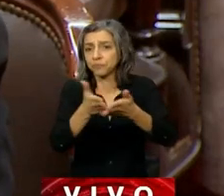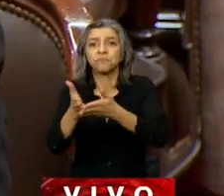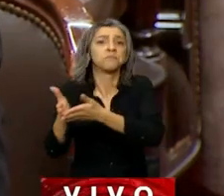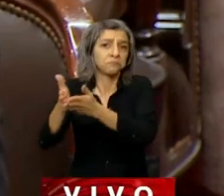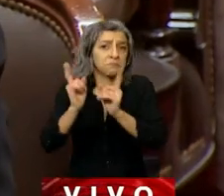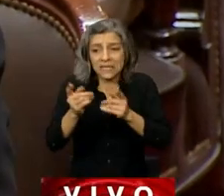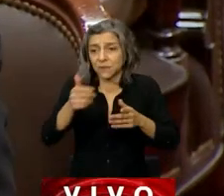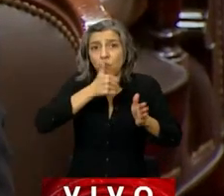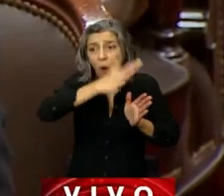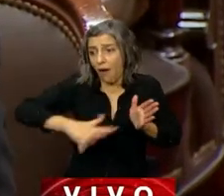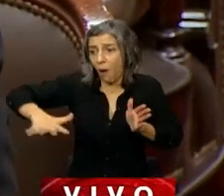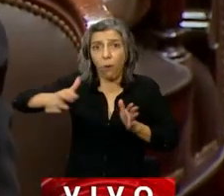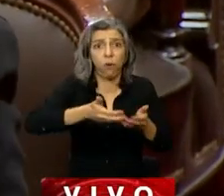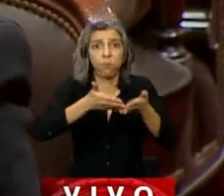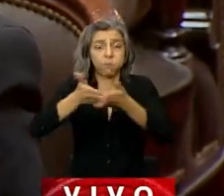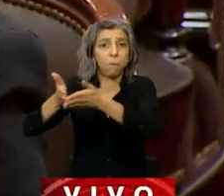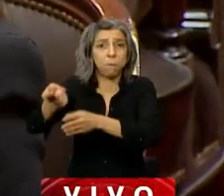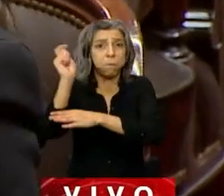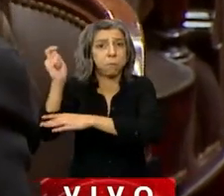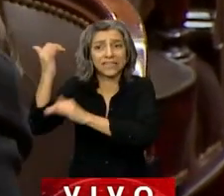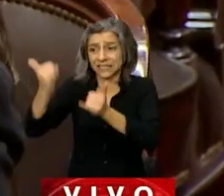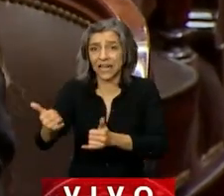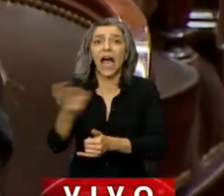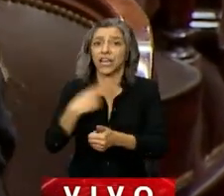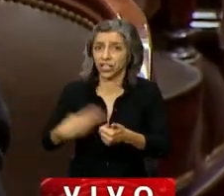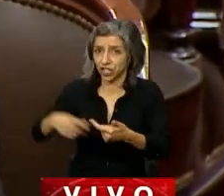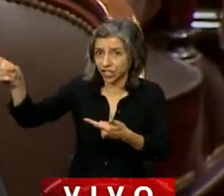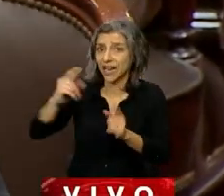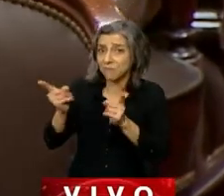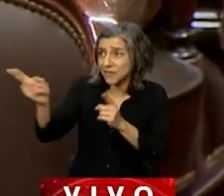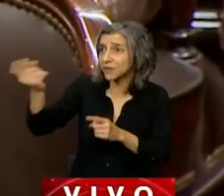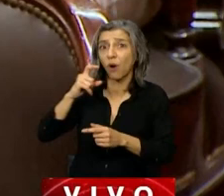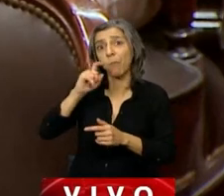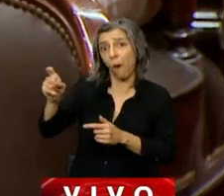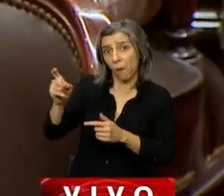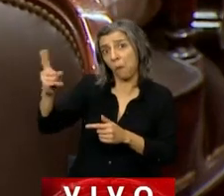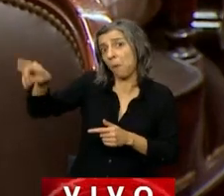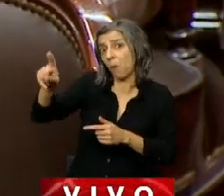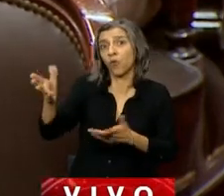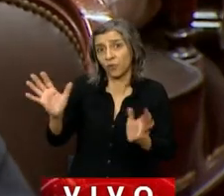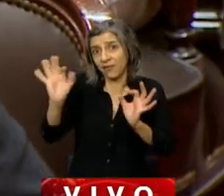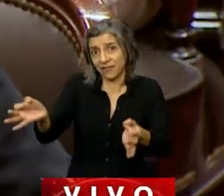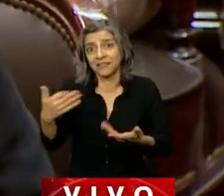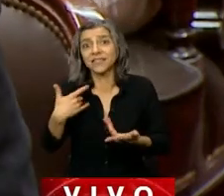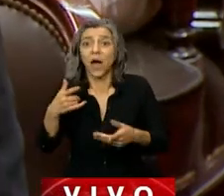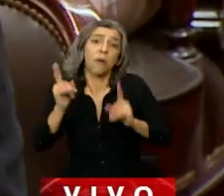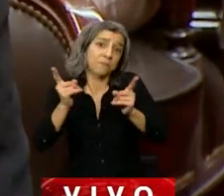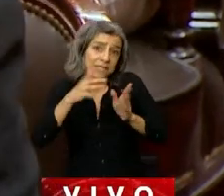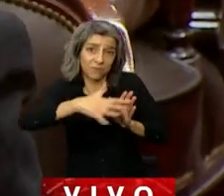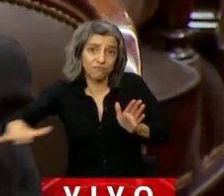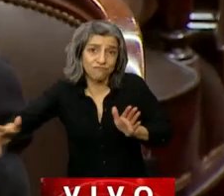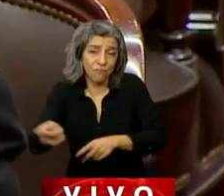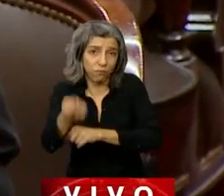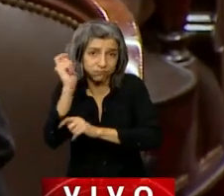la columna de agua. Es decir, las embarcaciones chinas, la pesca ilegal que ustedes observan, son poteros que pescan en la columna de